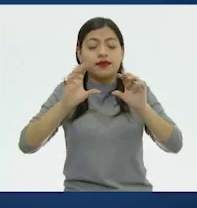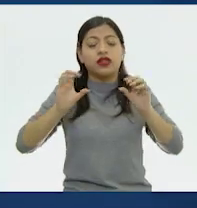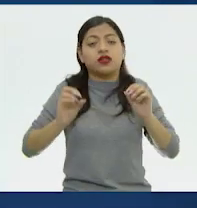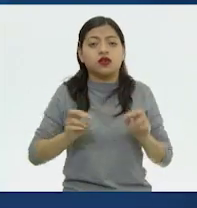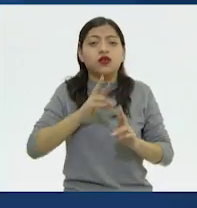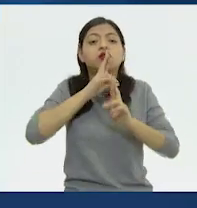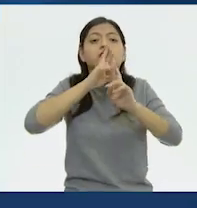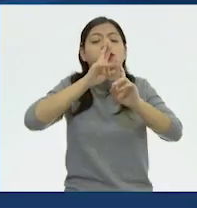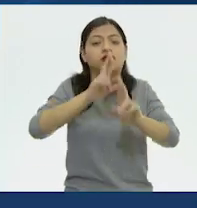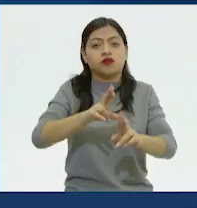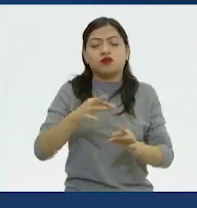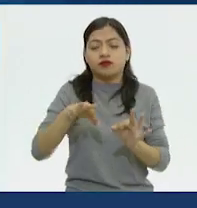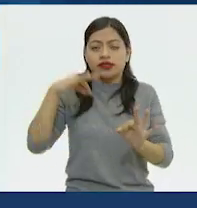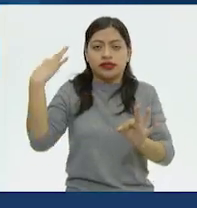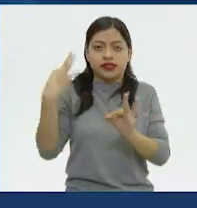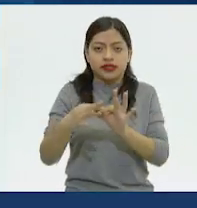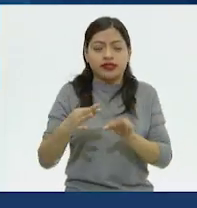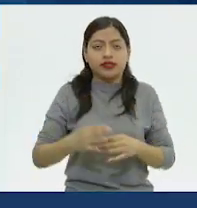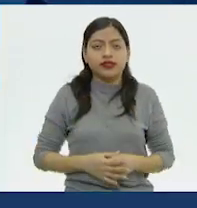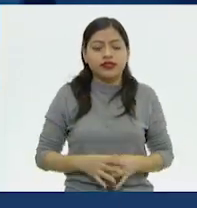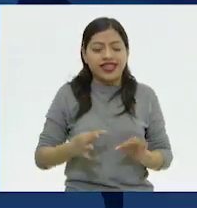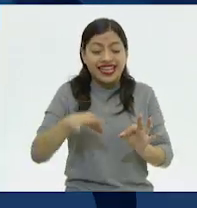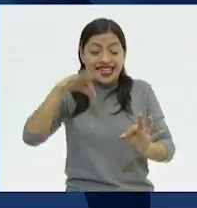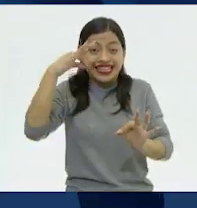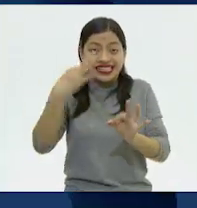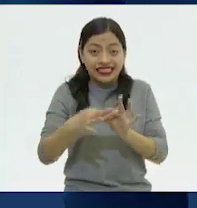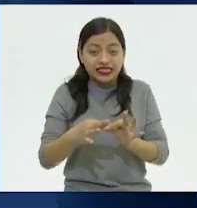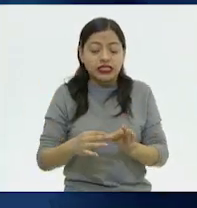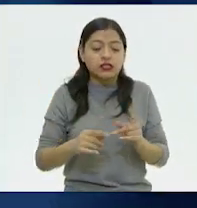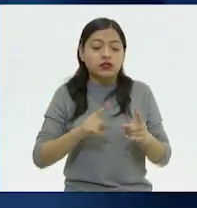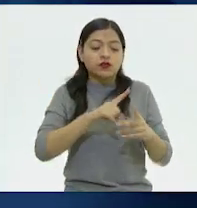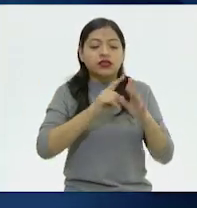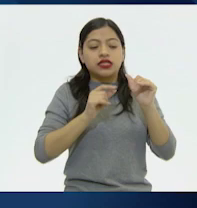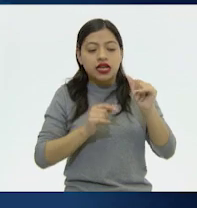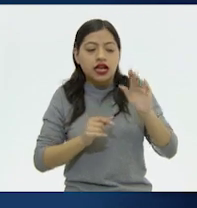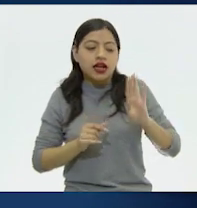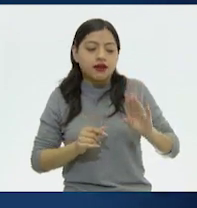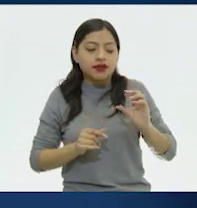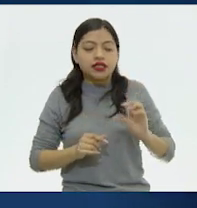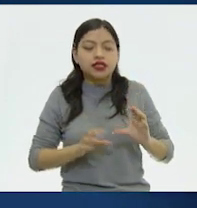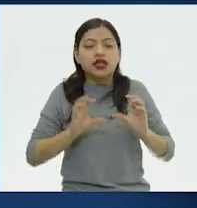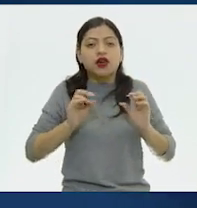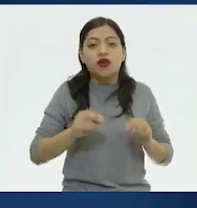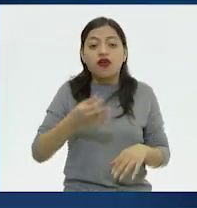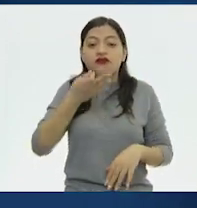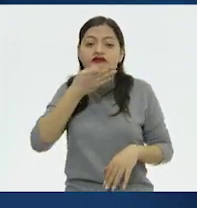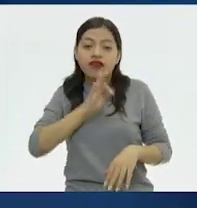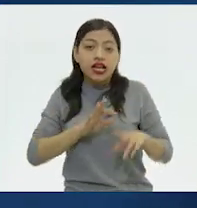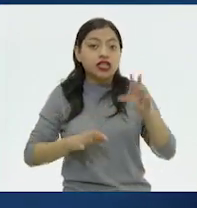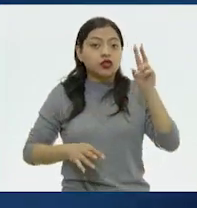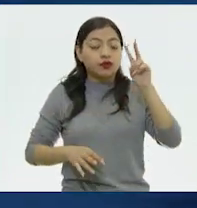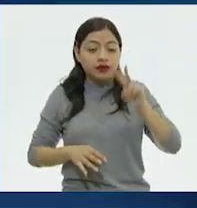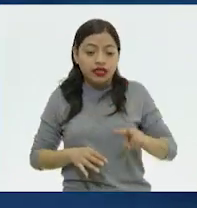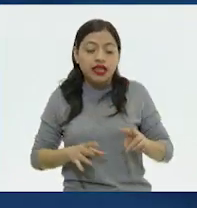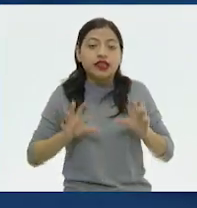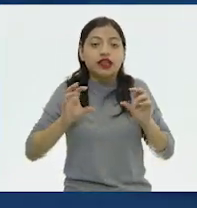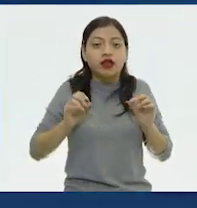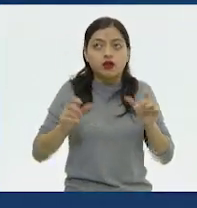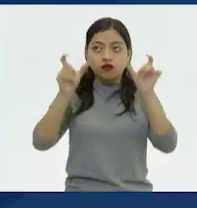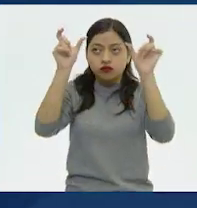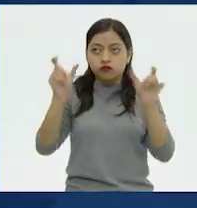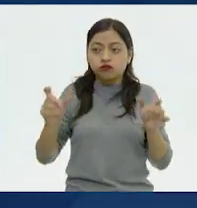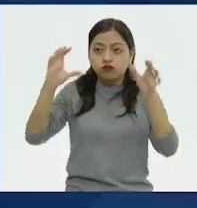Las preguntas cerradas pueden ser de opción múltiple, falso o verdadero, relación de columnas o bien completar con